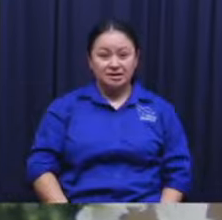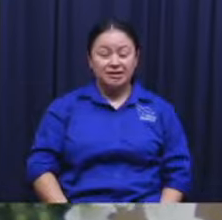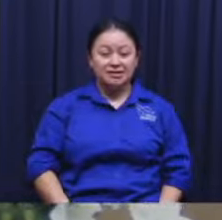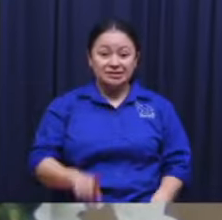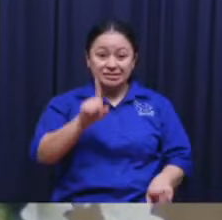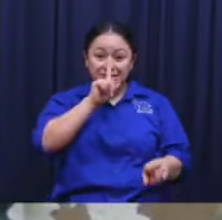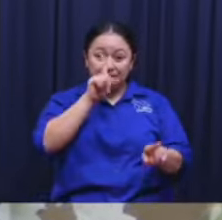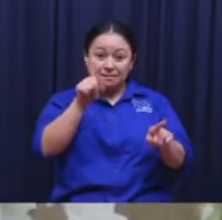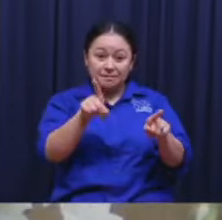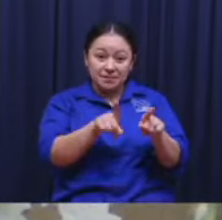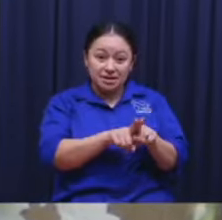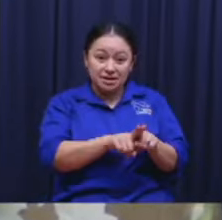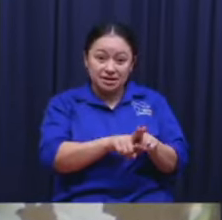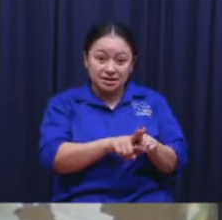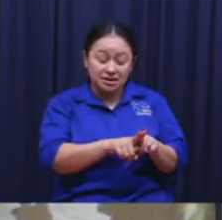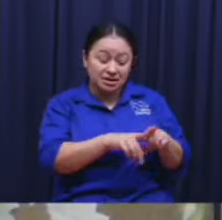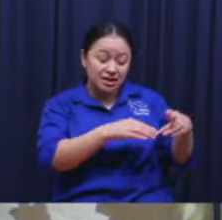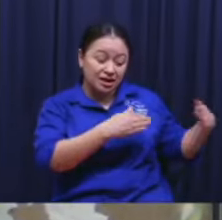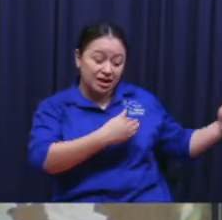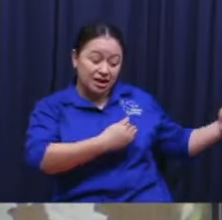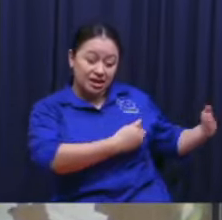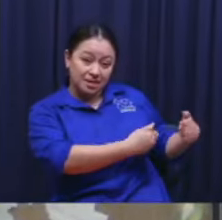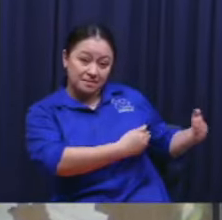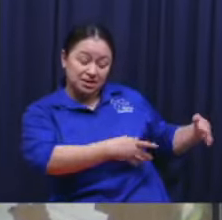el que estuviera a la par, que era el cuas,